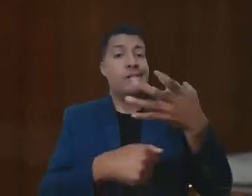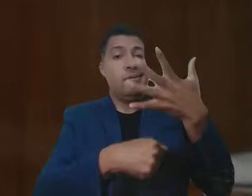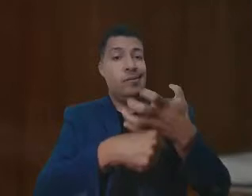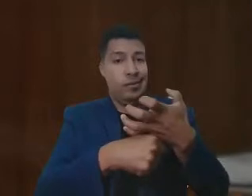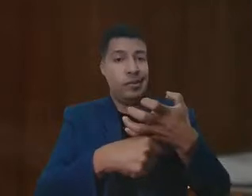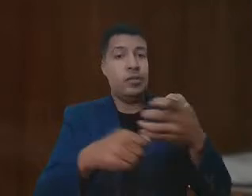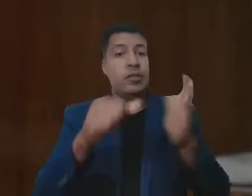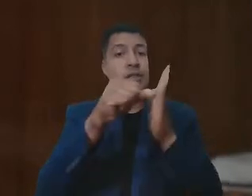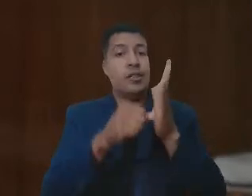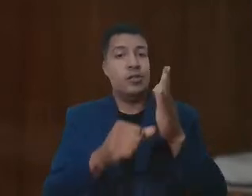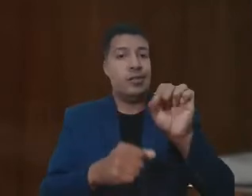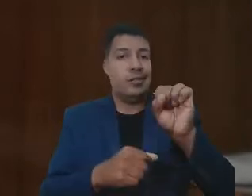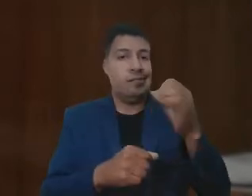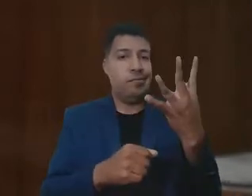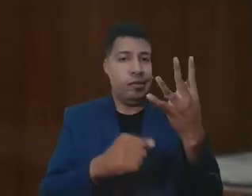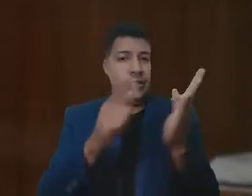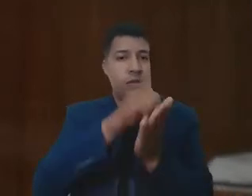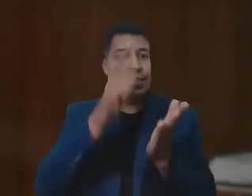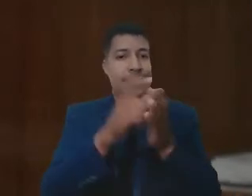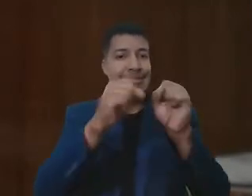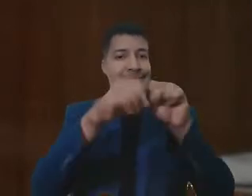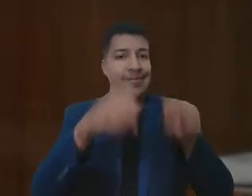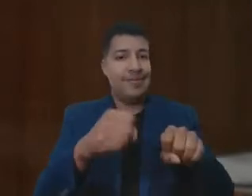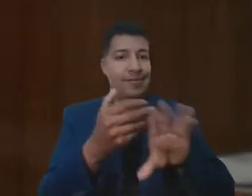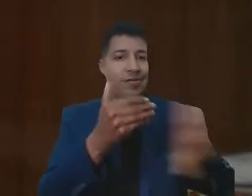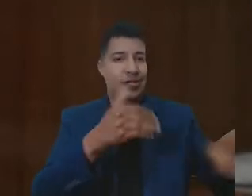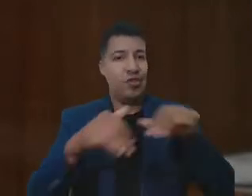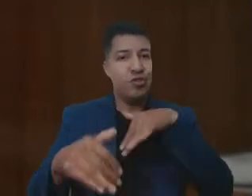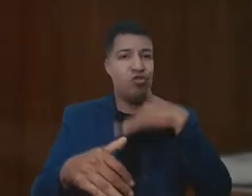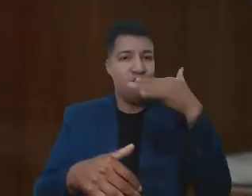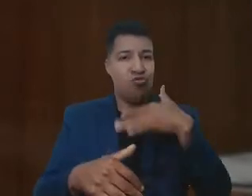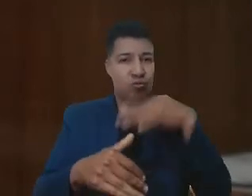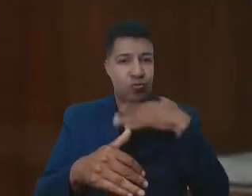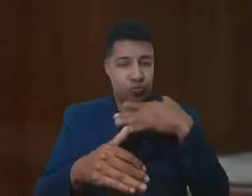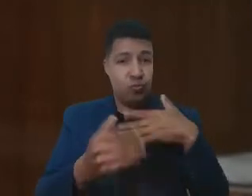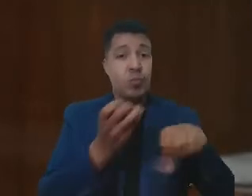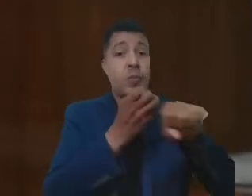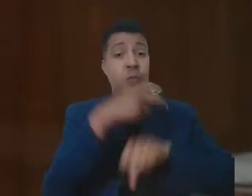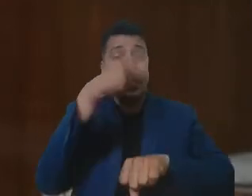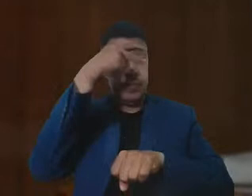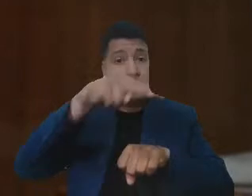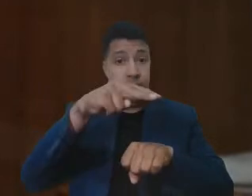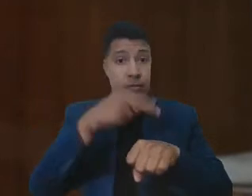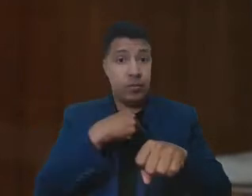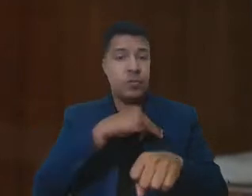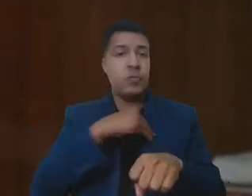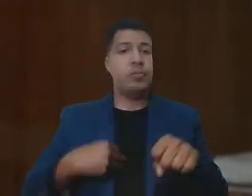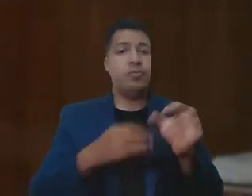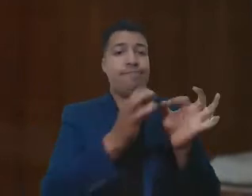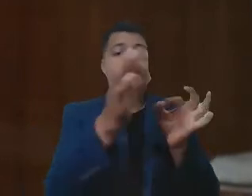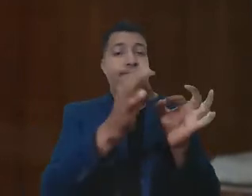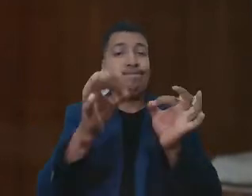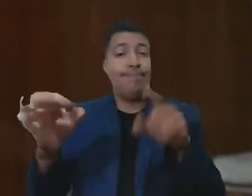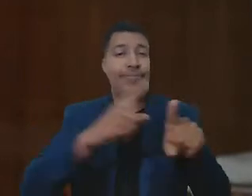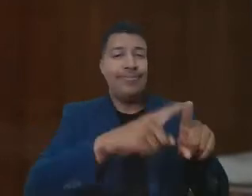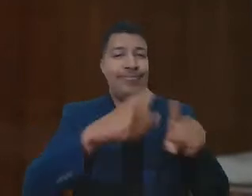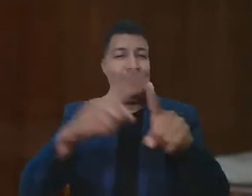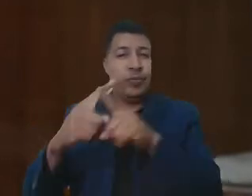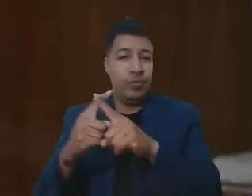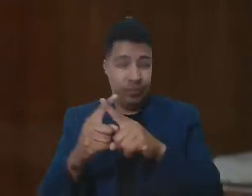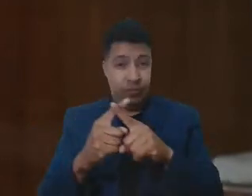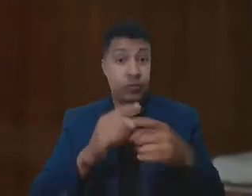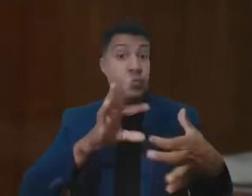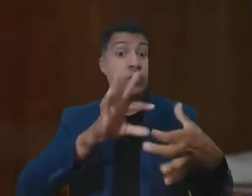artículo 64 de la Ley del Sistema Anticorrupción del Estado de México y Municipios, conforme a lo expuesto en el presente dictamen